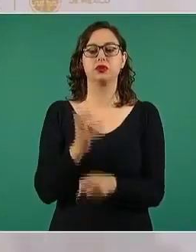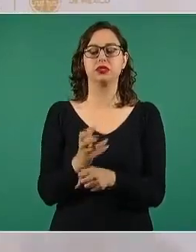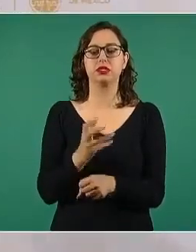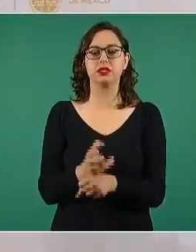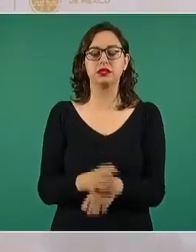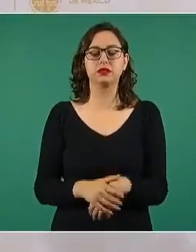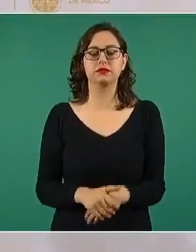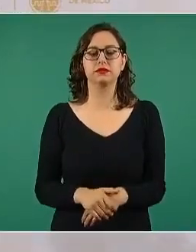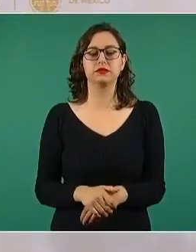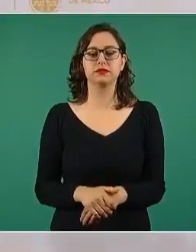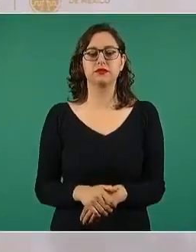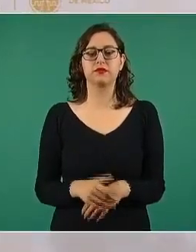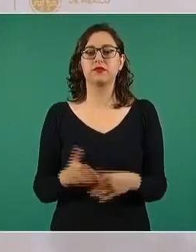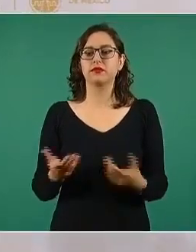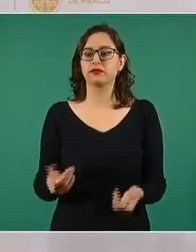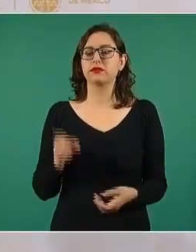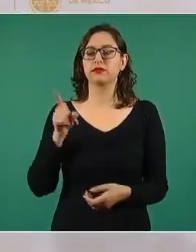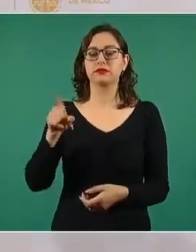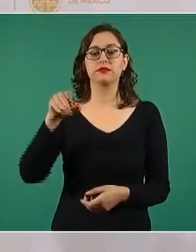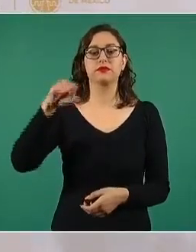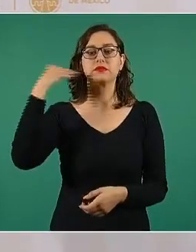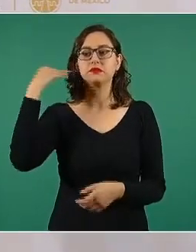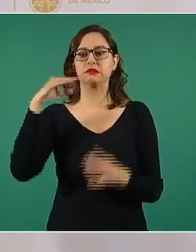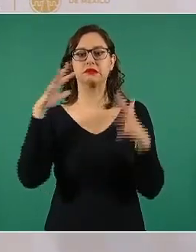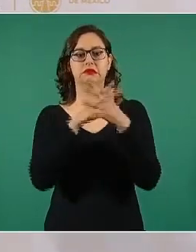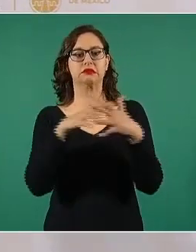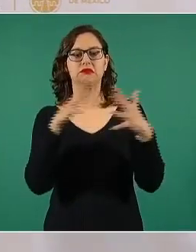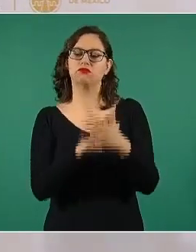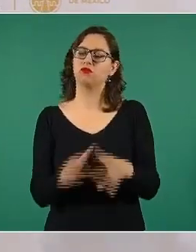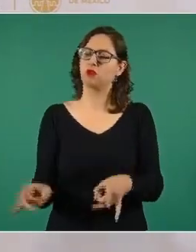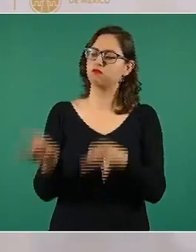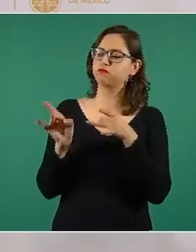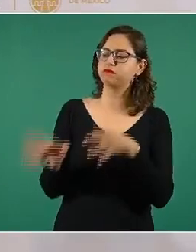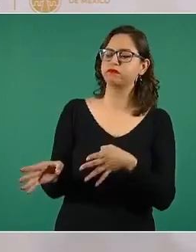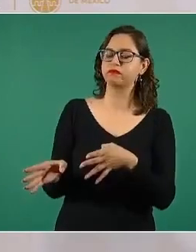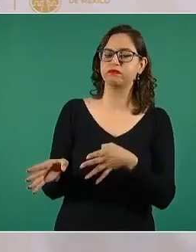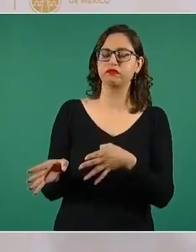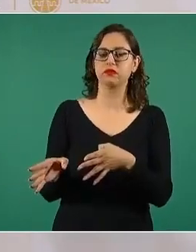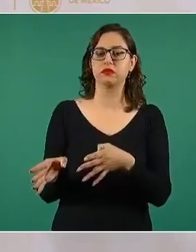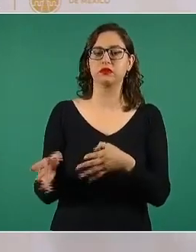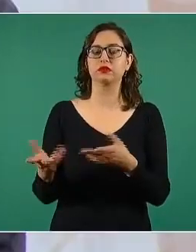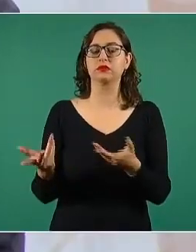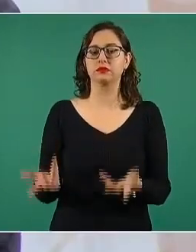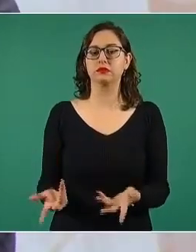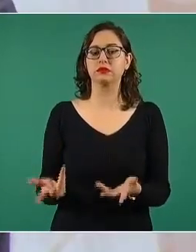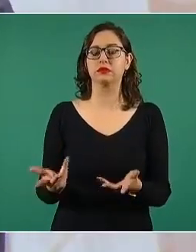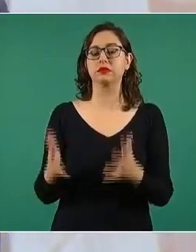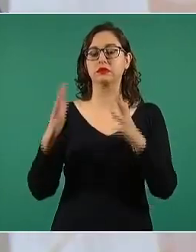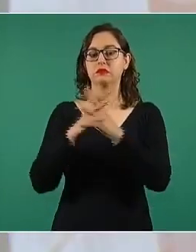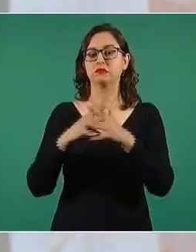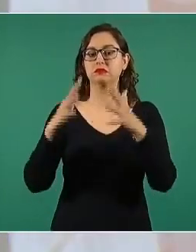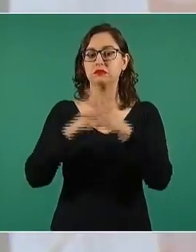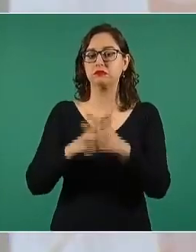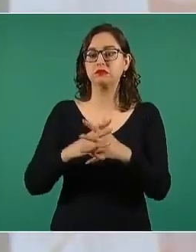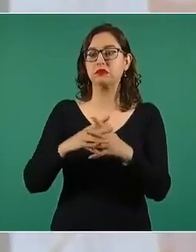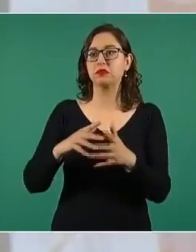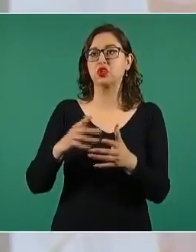derrota en Tacuba, en la serie de batalla de la Noche Triste o de la